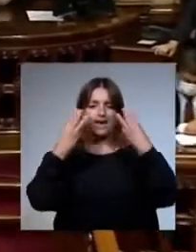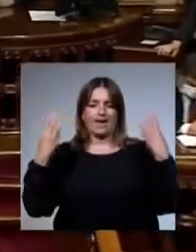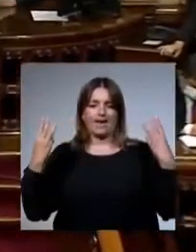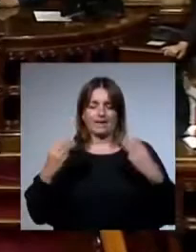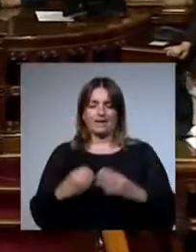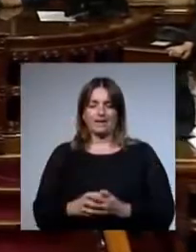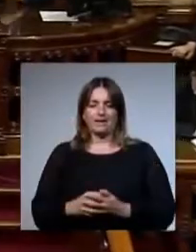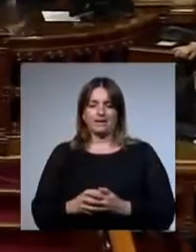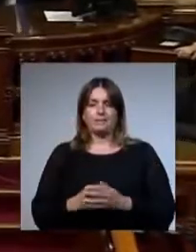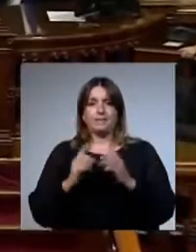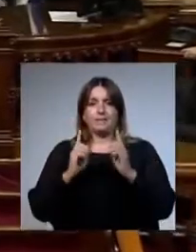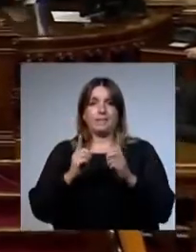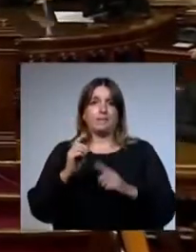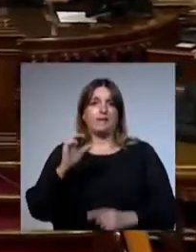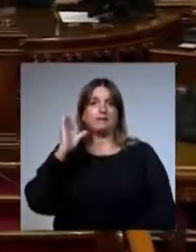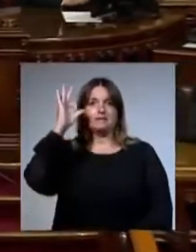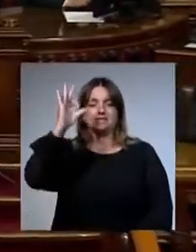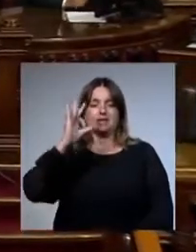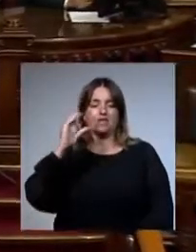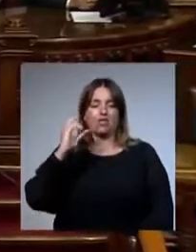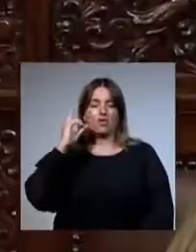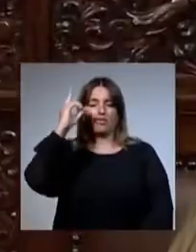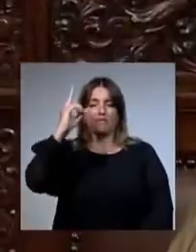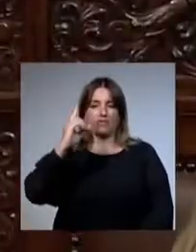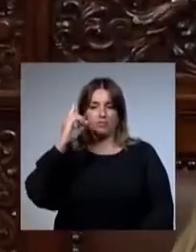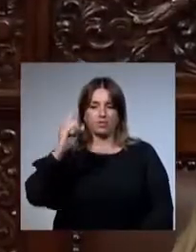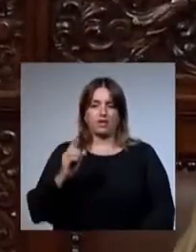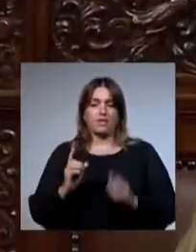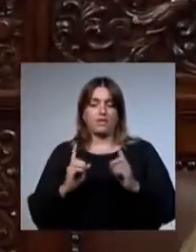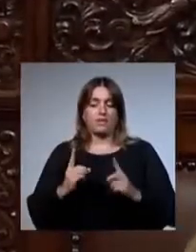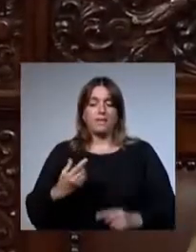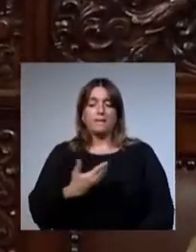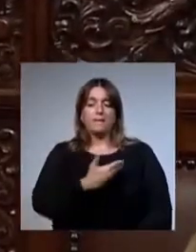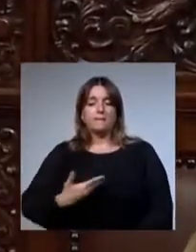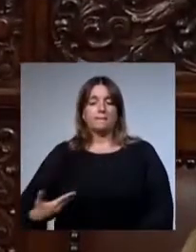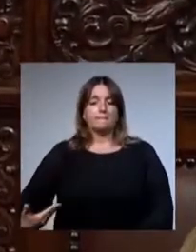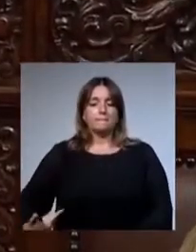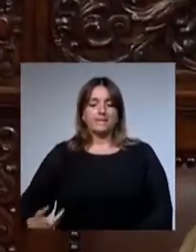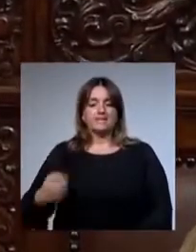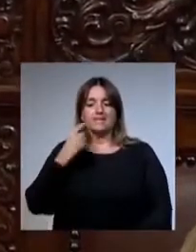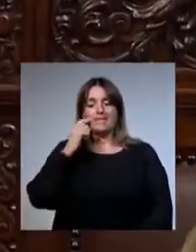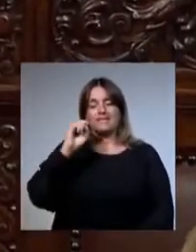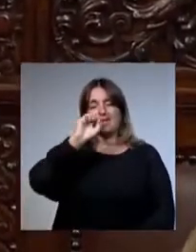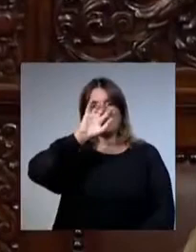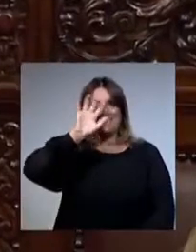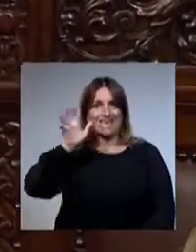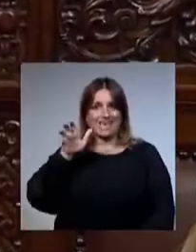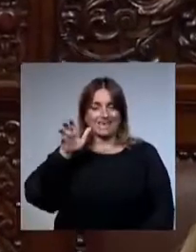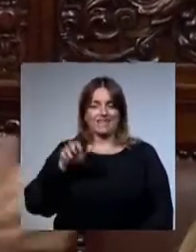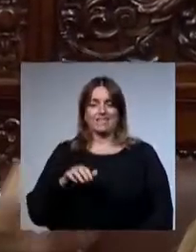señores legisladores, señor Presidente Sanguinetti,